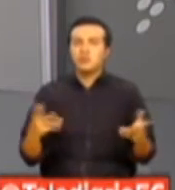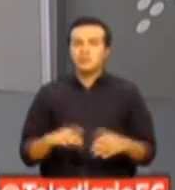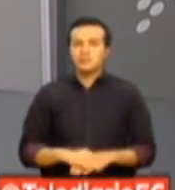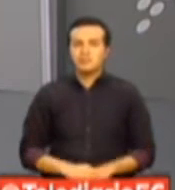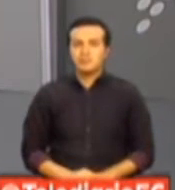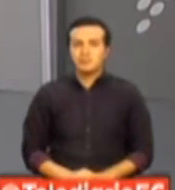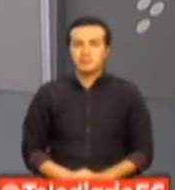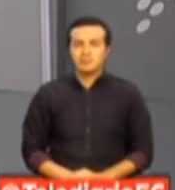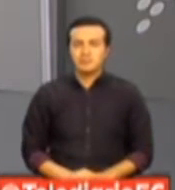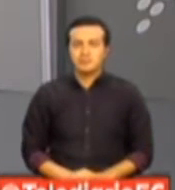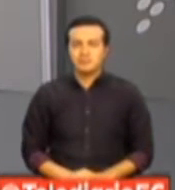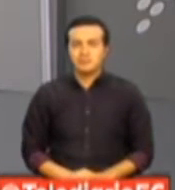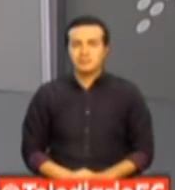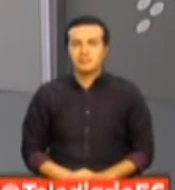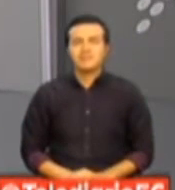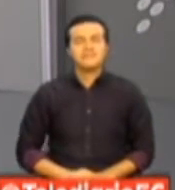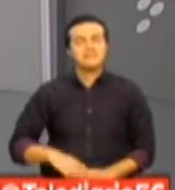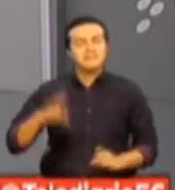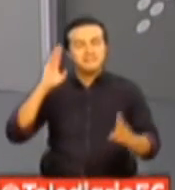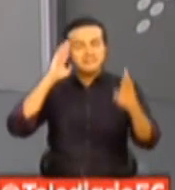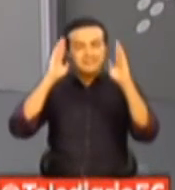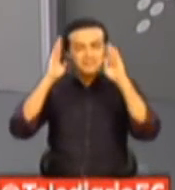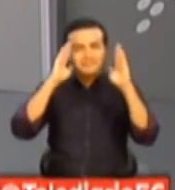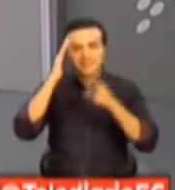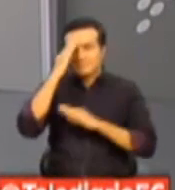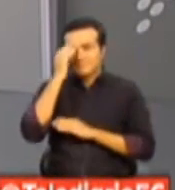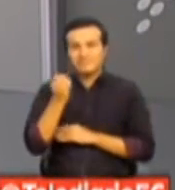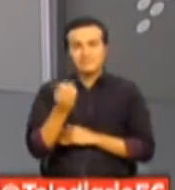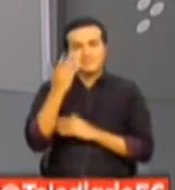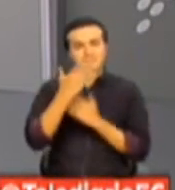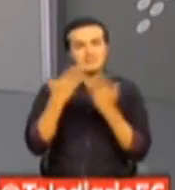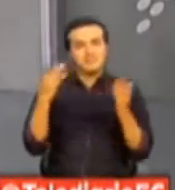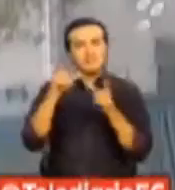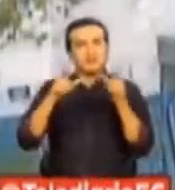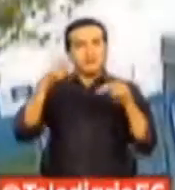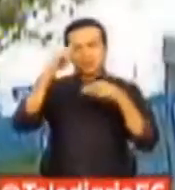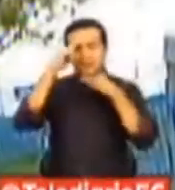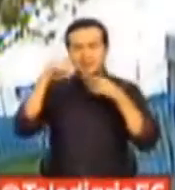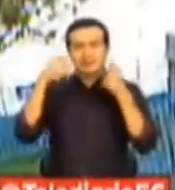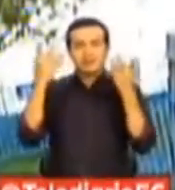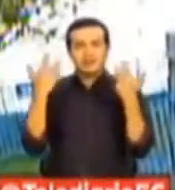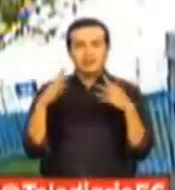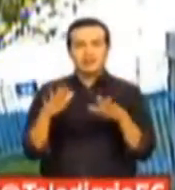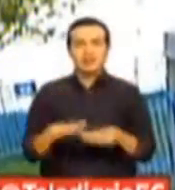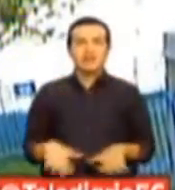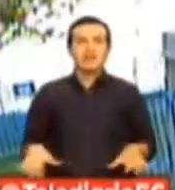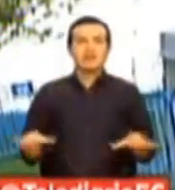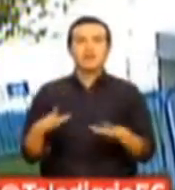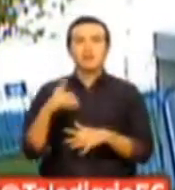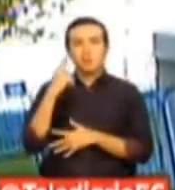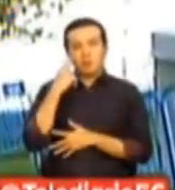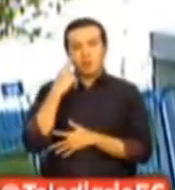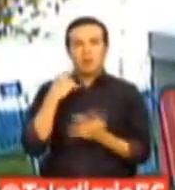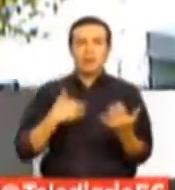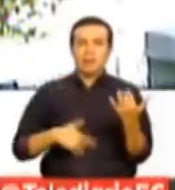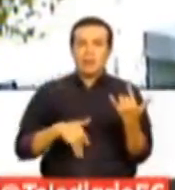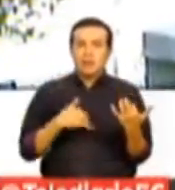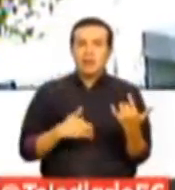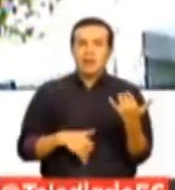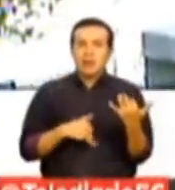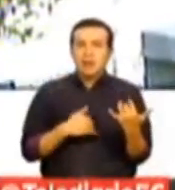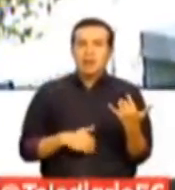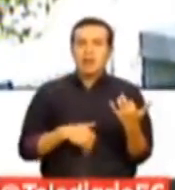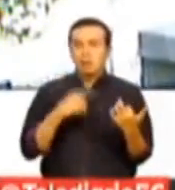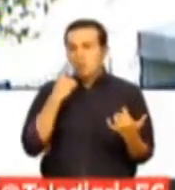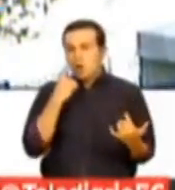días. ¿Qué tal, Sofía? Buenos días, amigos de Telediario. Nosotros estamos ya en las pruebas de sonido de lo